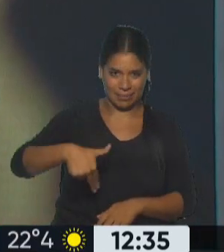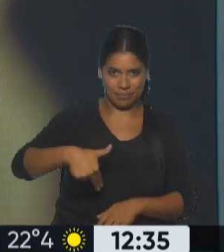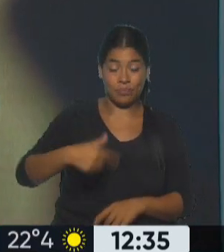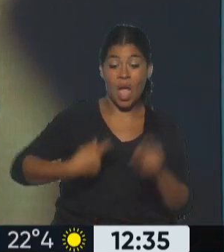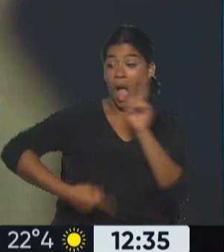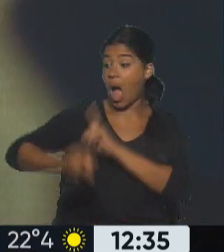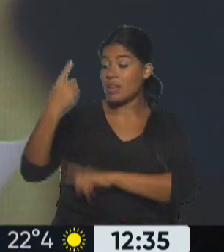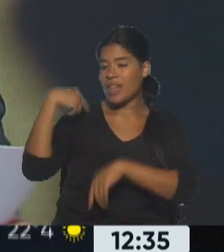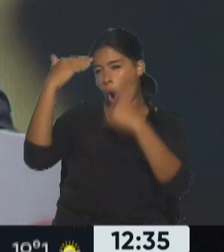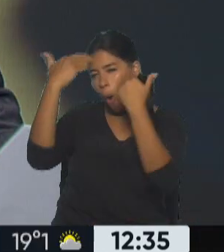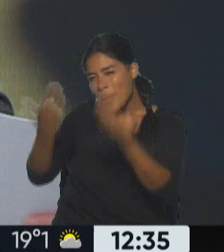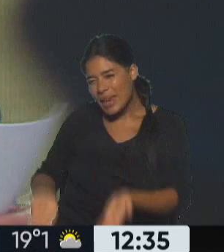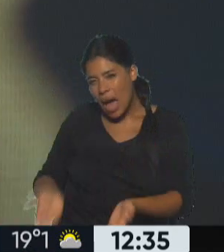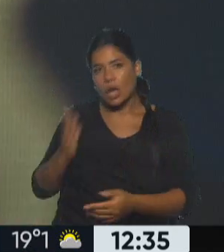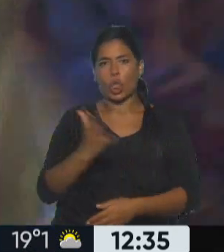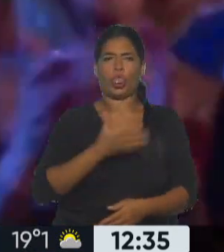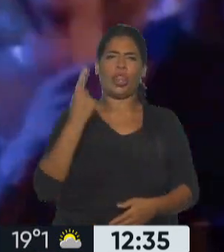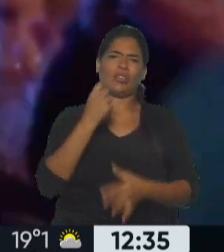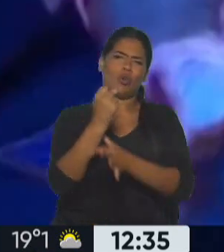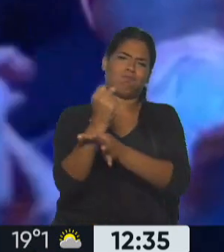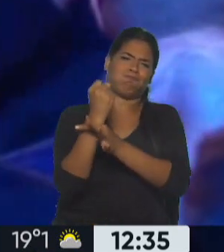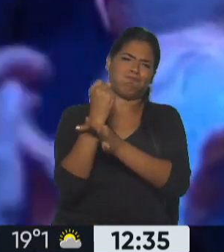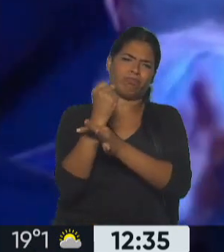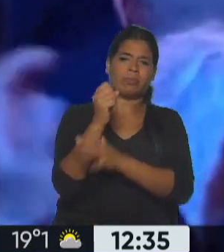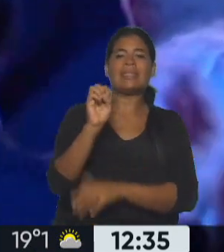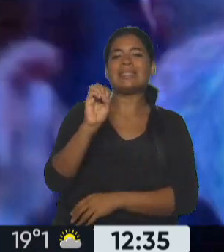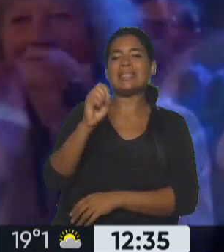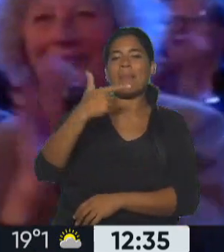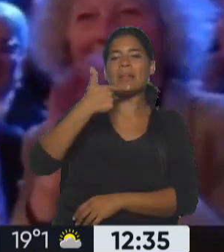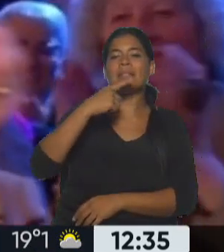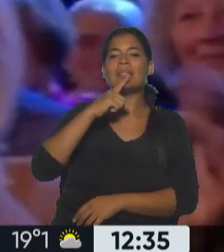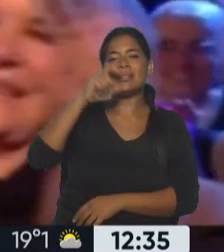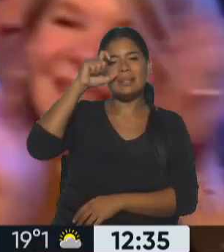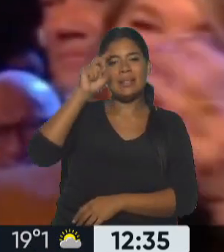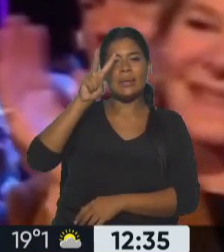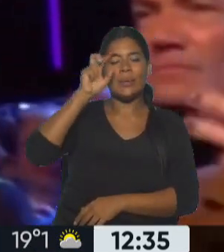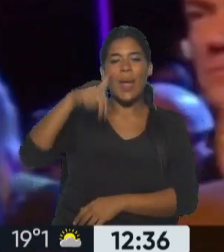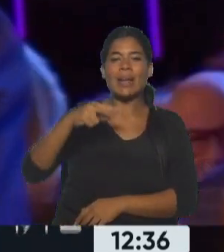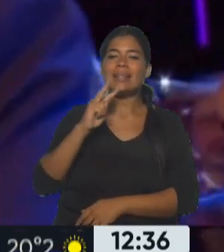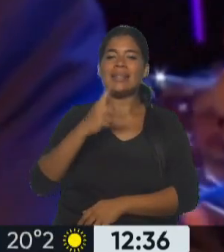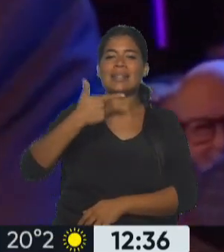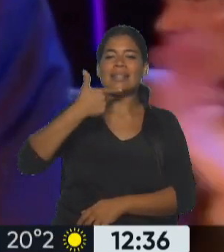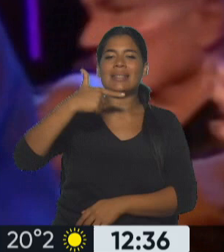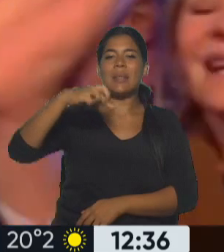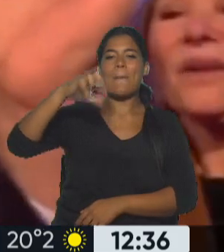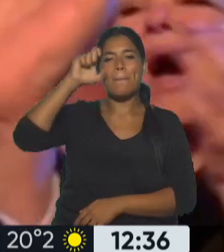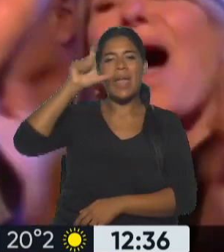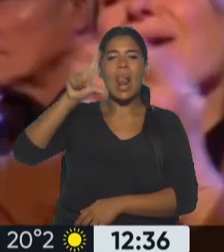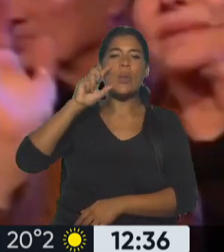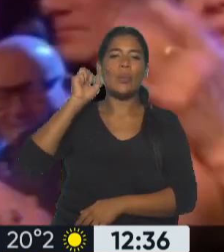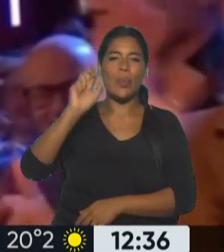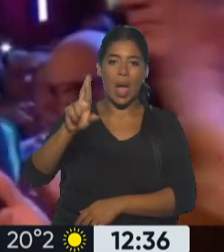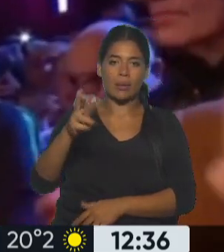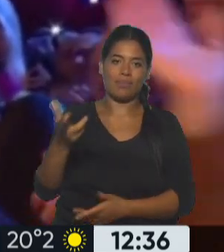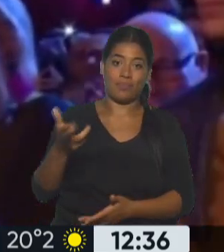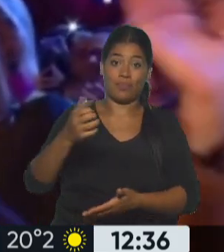más grandes directores de todos los tiempos, como es Steven Spielberg. Y no creo que haya discusión en esto. Le dio el Oscar, perdón,